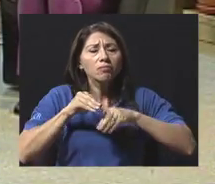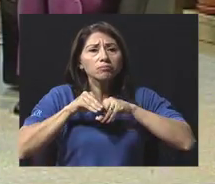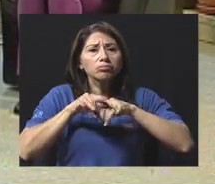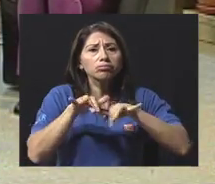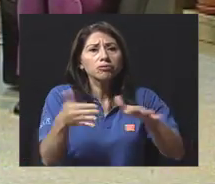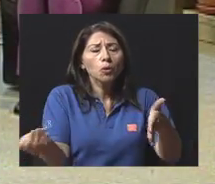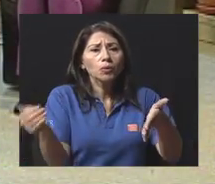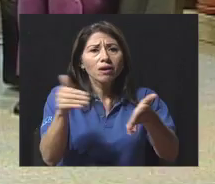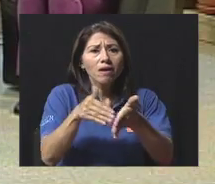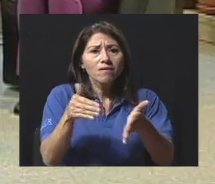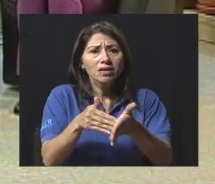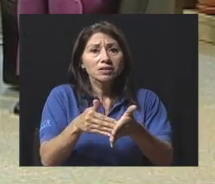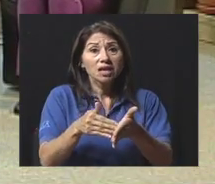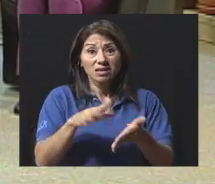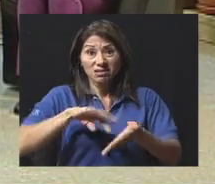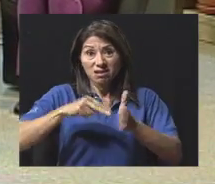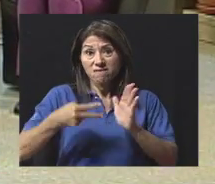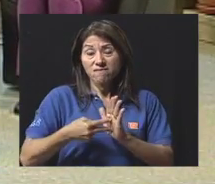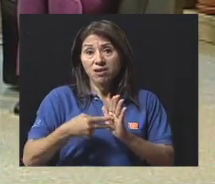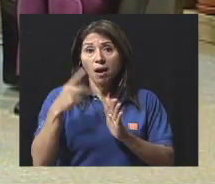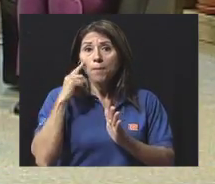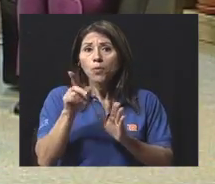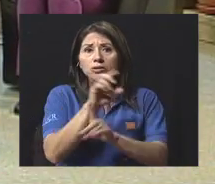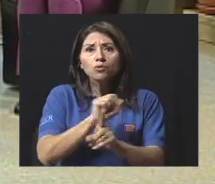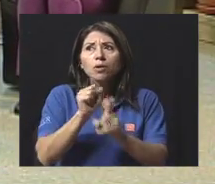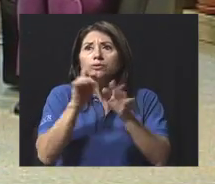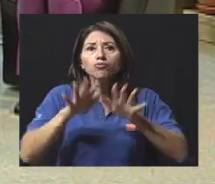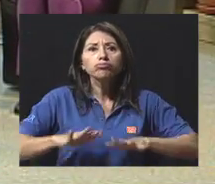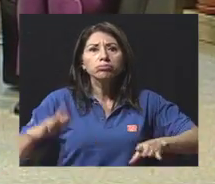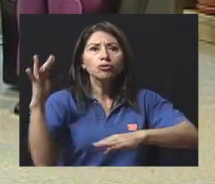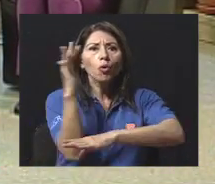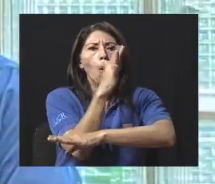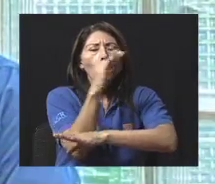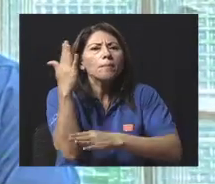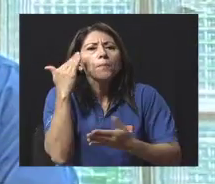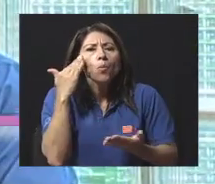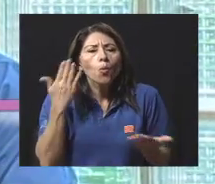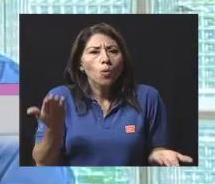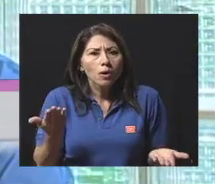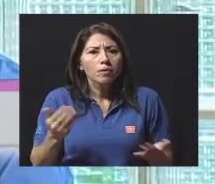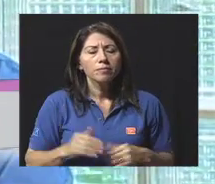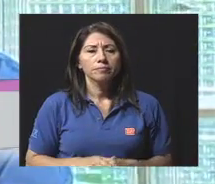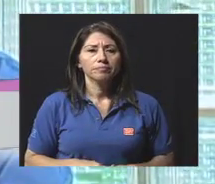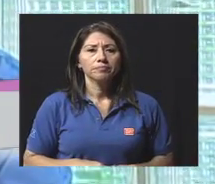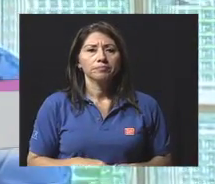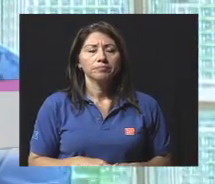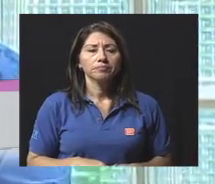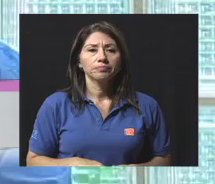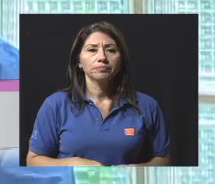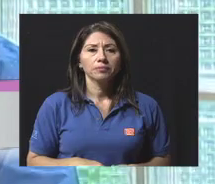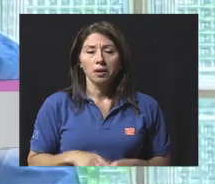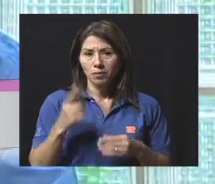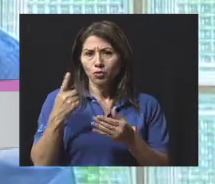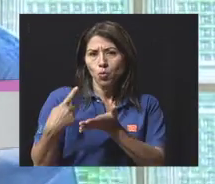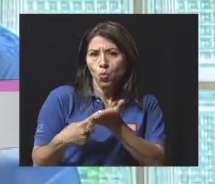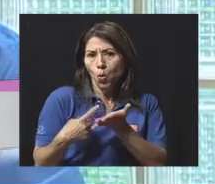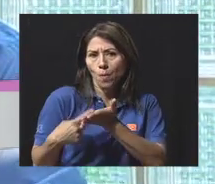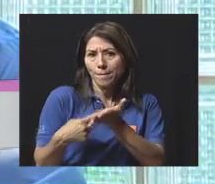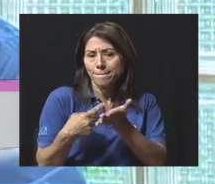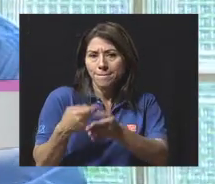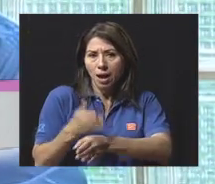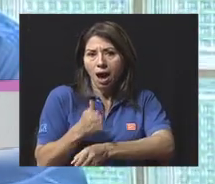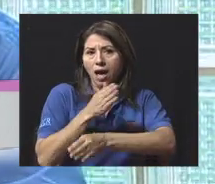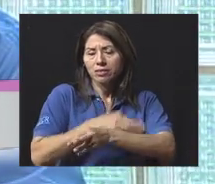los de est ciclo Tropical Cómo podríamos definirlo Don olger bueno eh un comentario que quisiera hacer